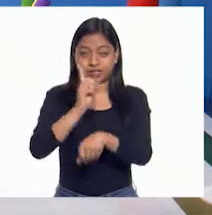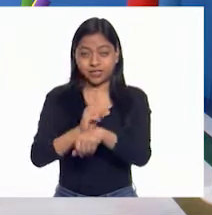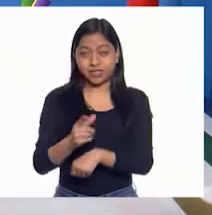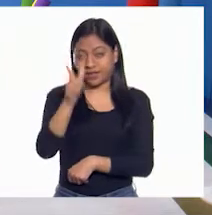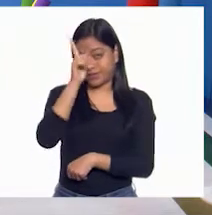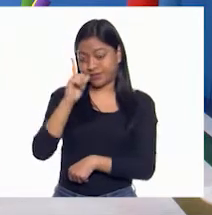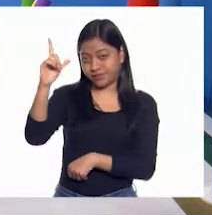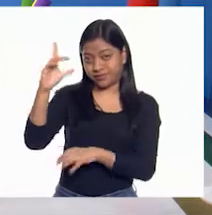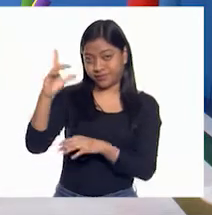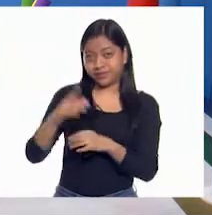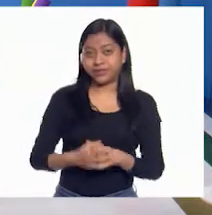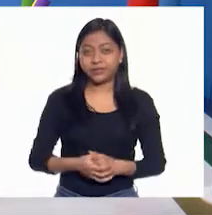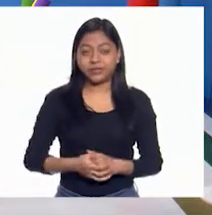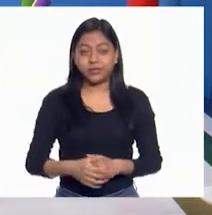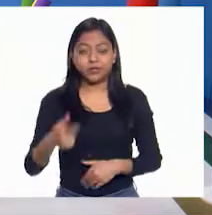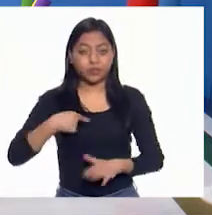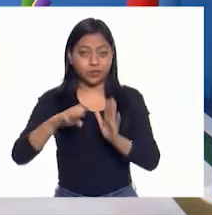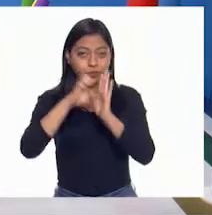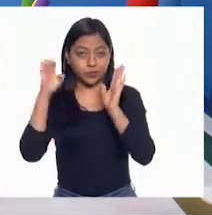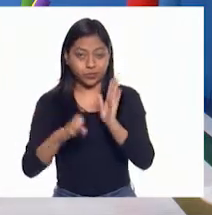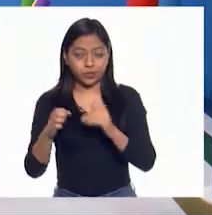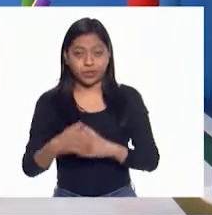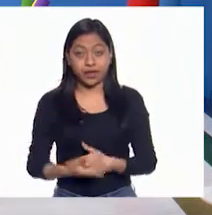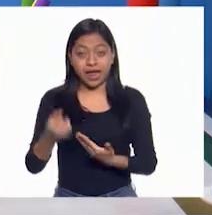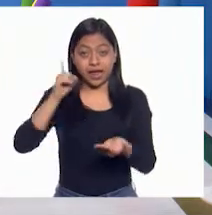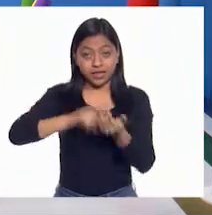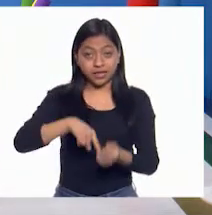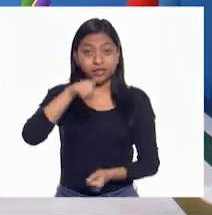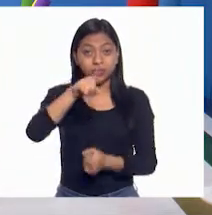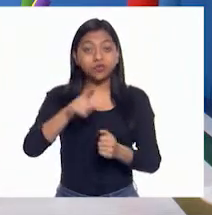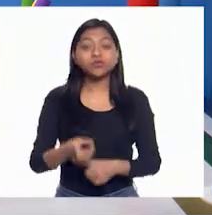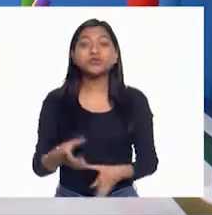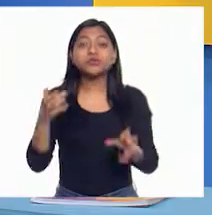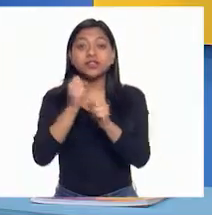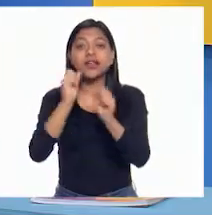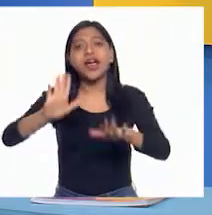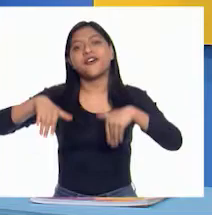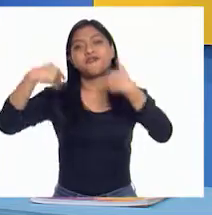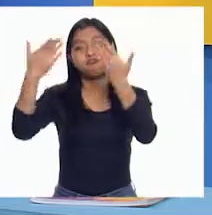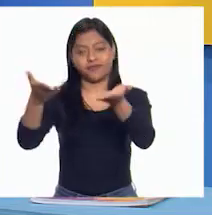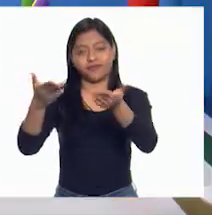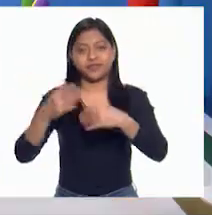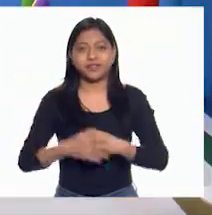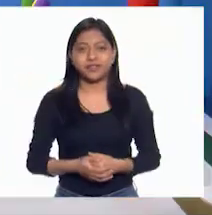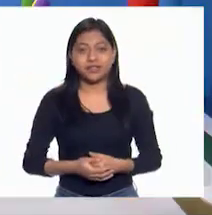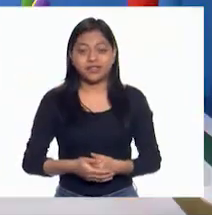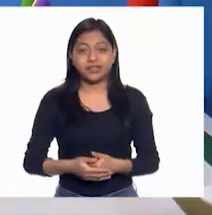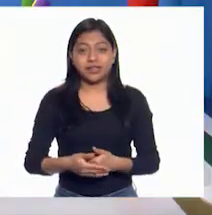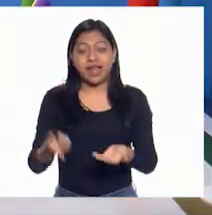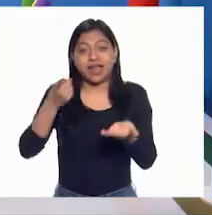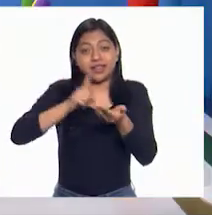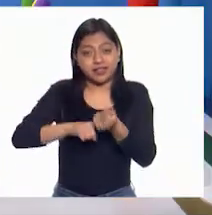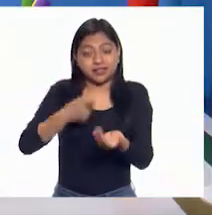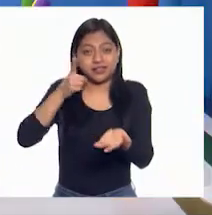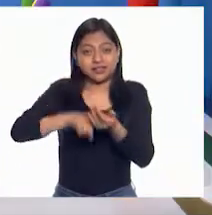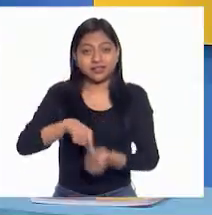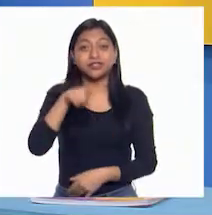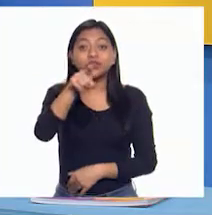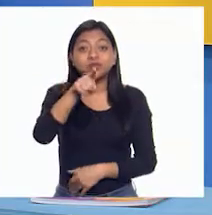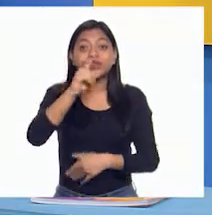día, luna. Y si yo digo adentro, ustedes dicen Afuera, adentro, adentro,